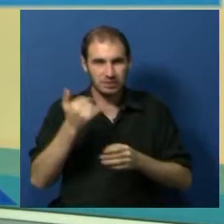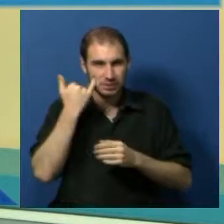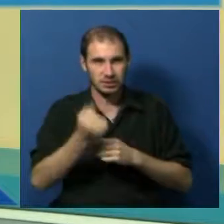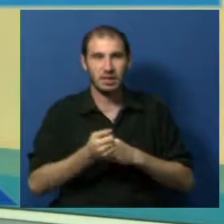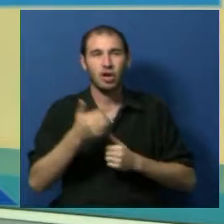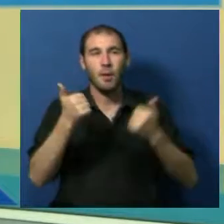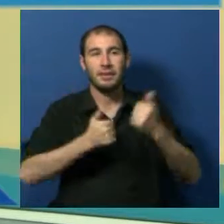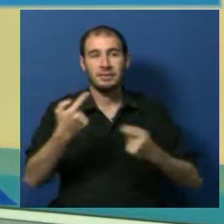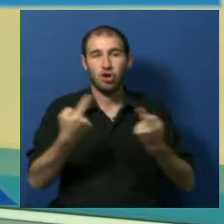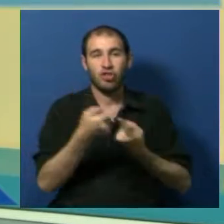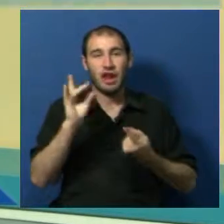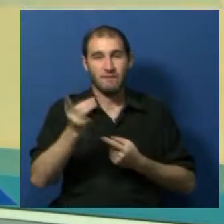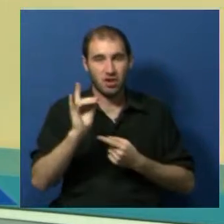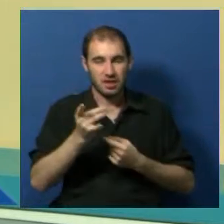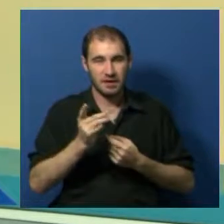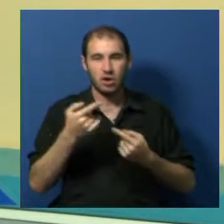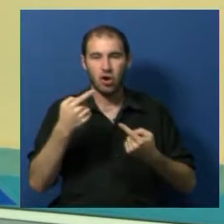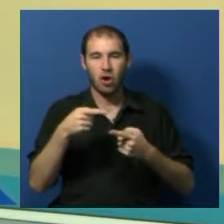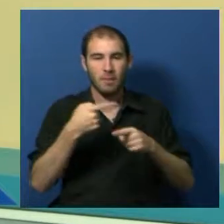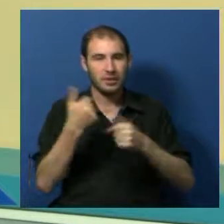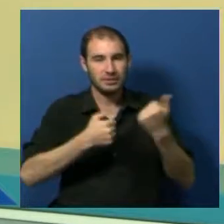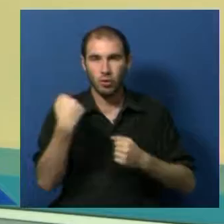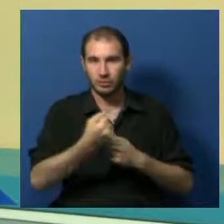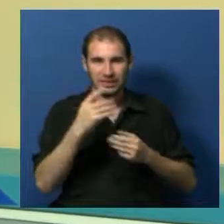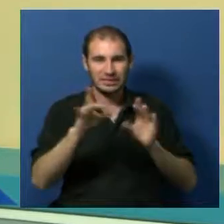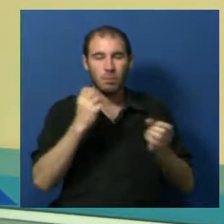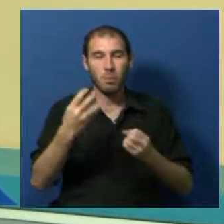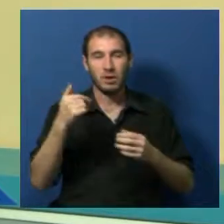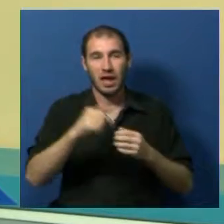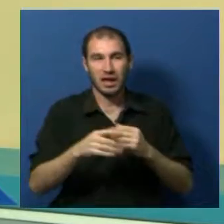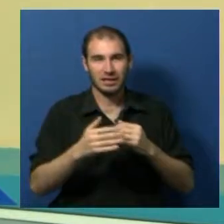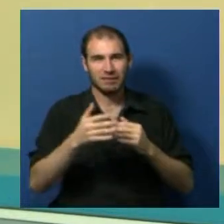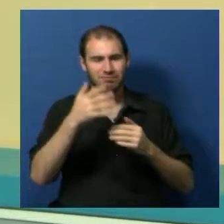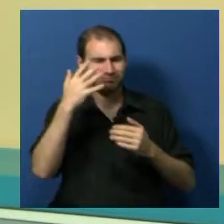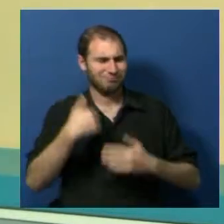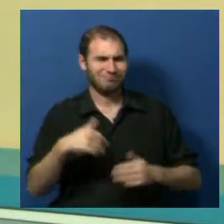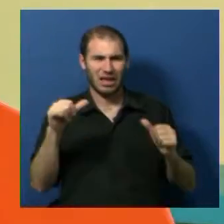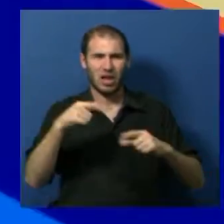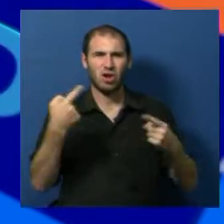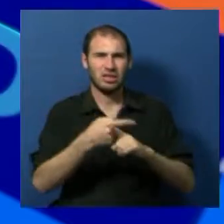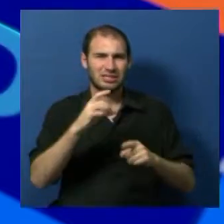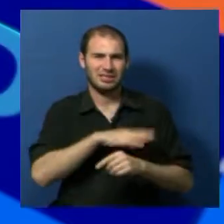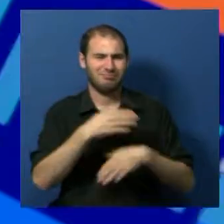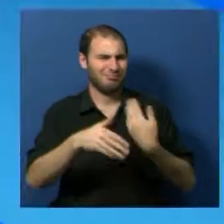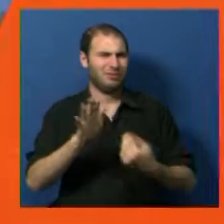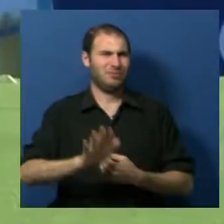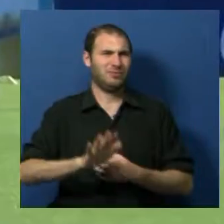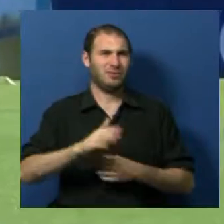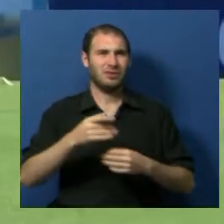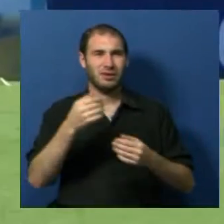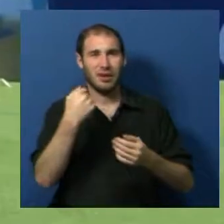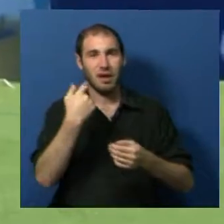puntualmente, en el partido con Bolivia, en un partido clave para la selección, teniendo en cuenta que no dejó una buena imagen ante Chile y que va a tener varias